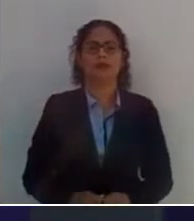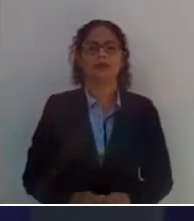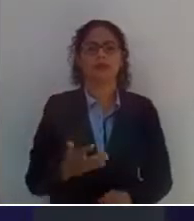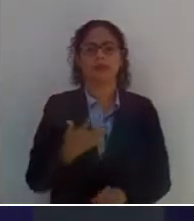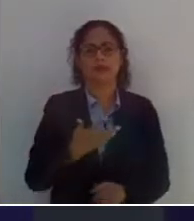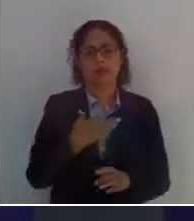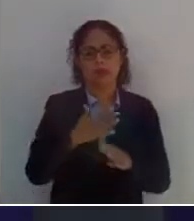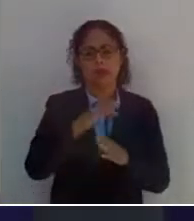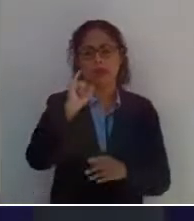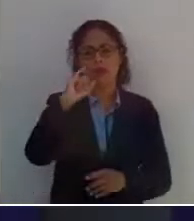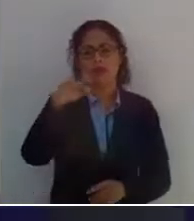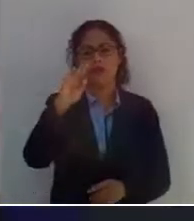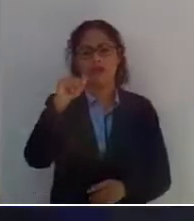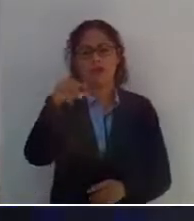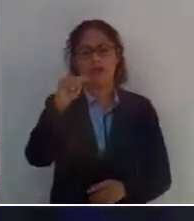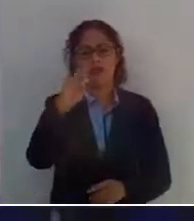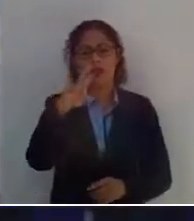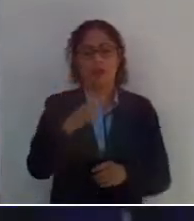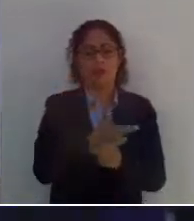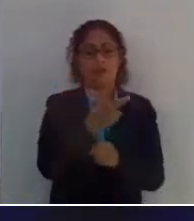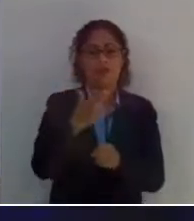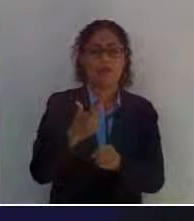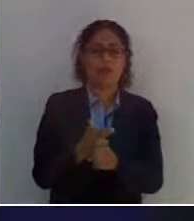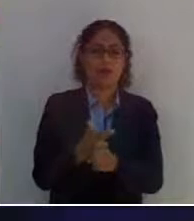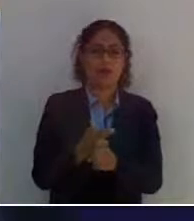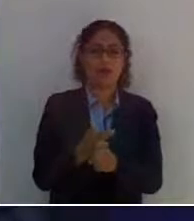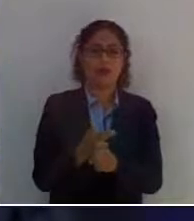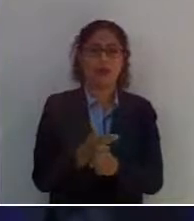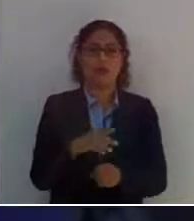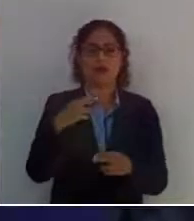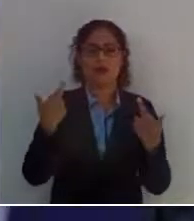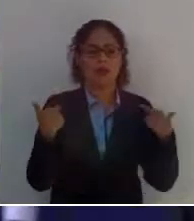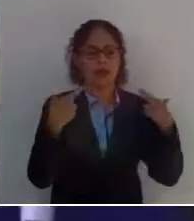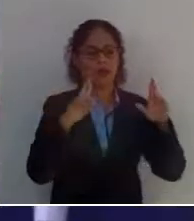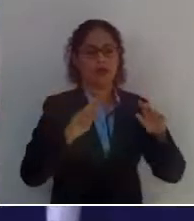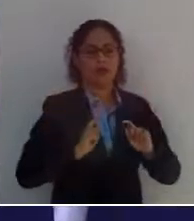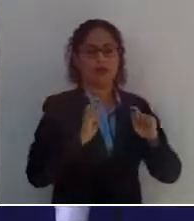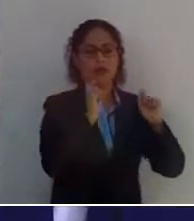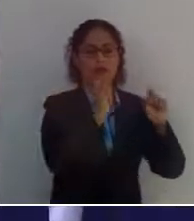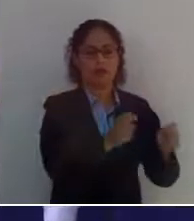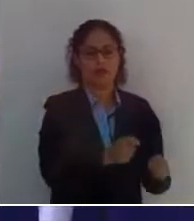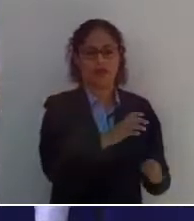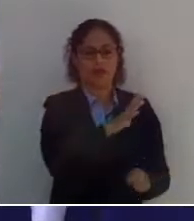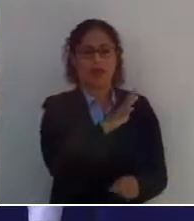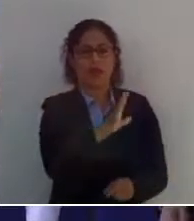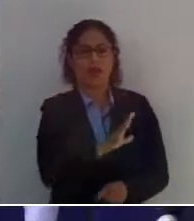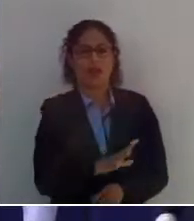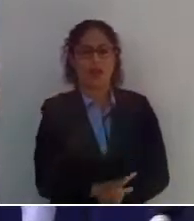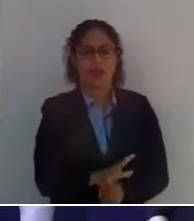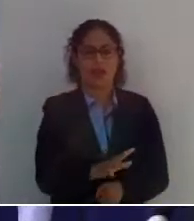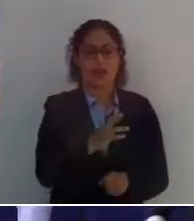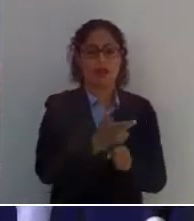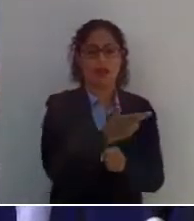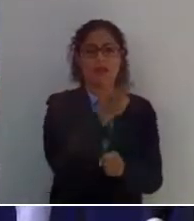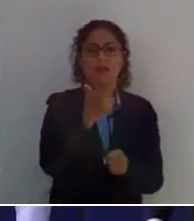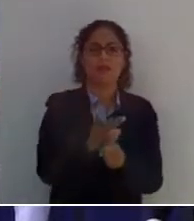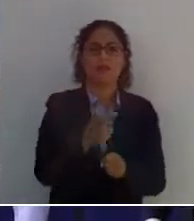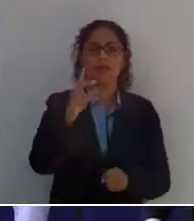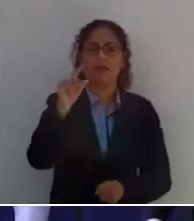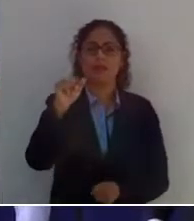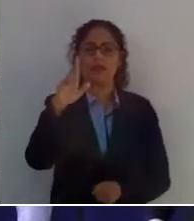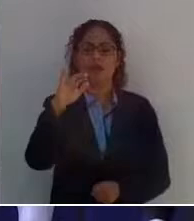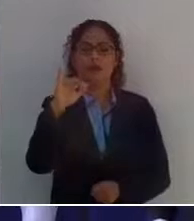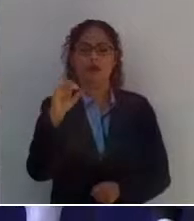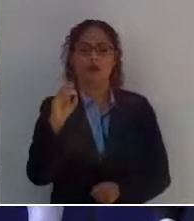Coronel de Infantería, diplomado Estado Mayor, Noé Rodríguez Jaramillo, en representación del General Brigada, diplomado Estado Mayor, Darío Ábalos